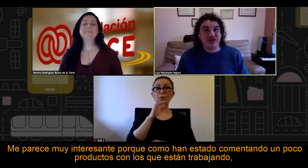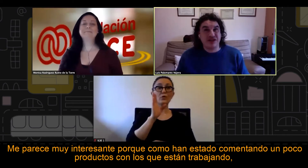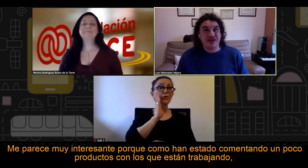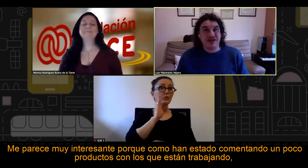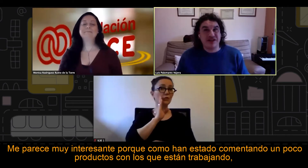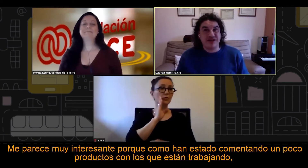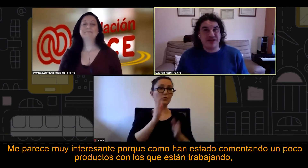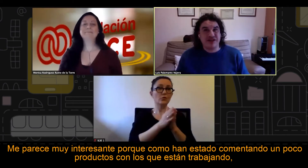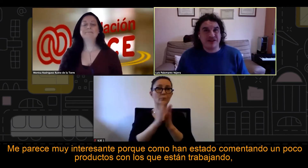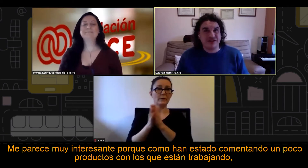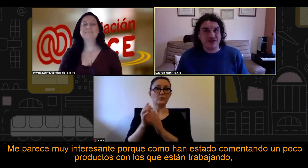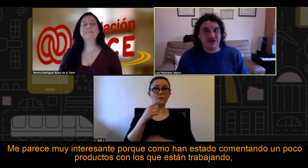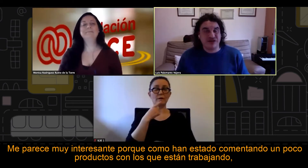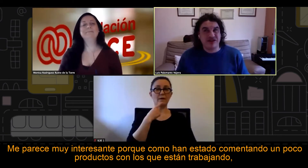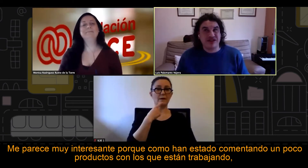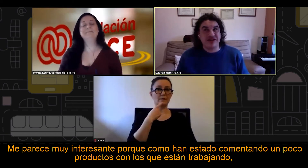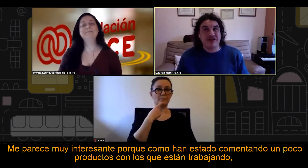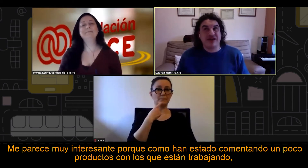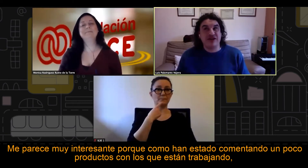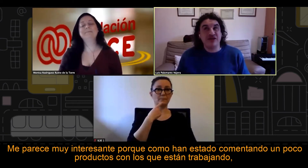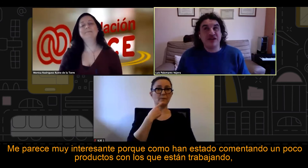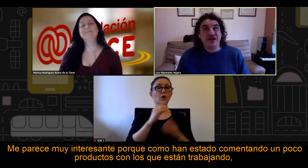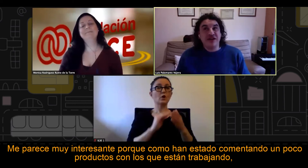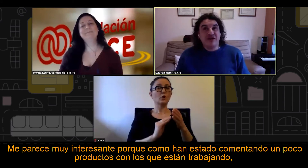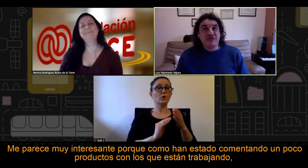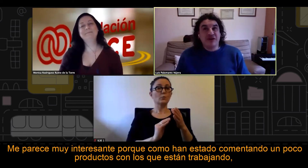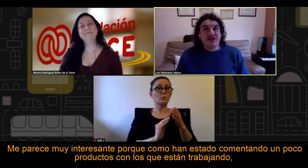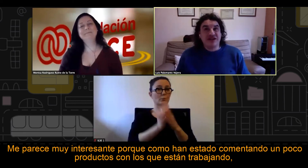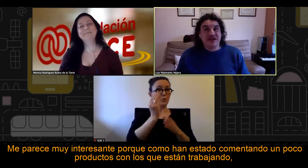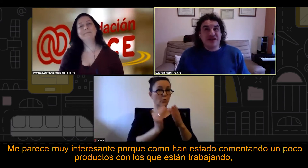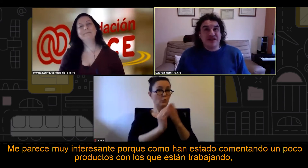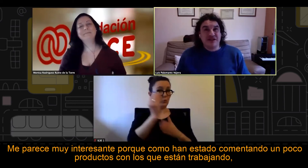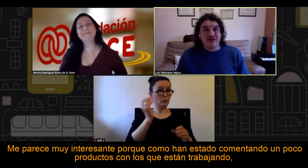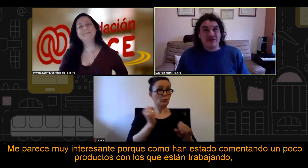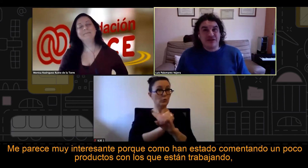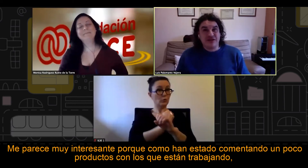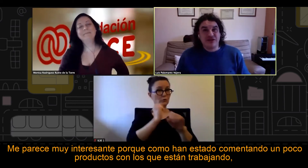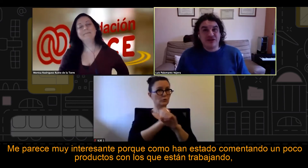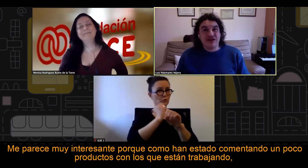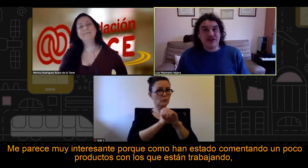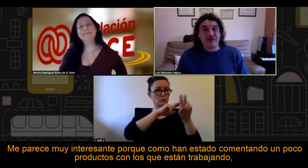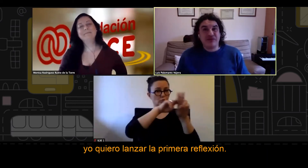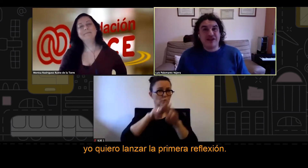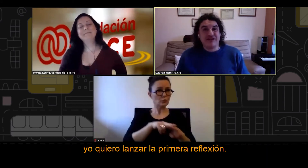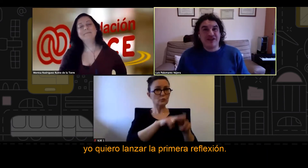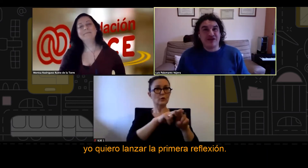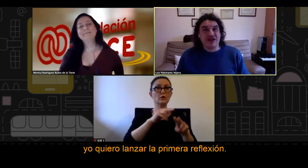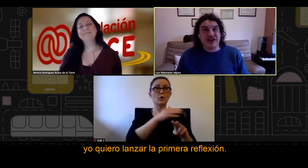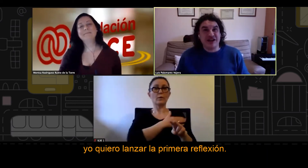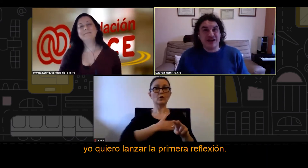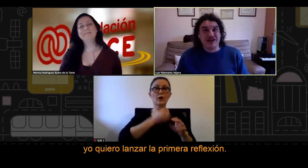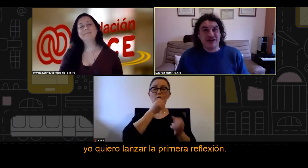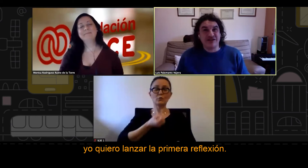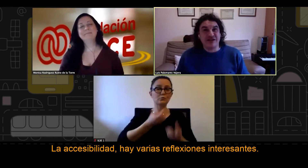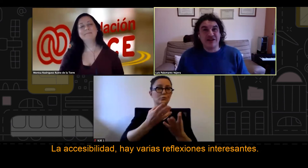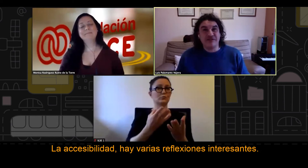productos con los que están trabajando, pues yo quiero lanzar la primera reflexión.